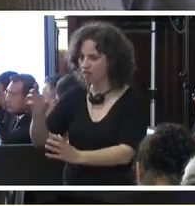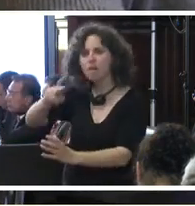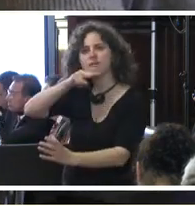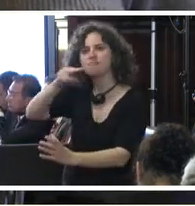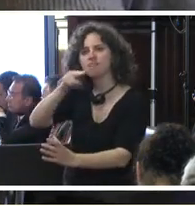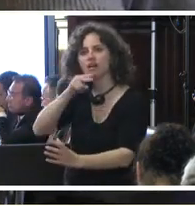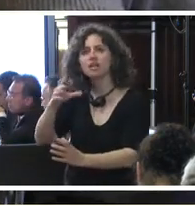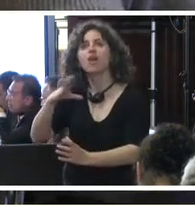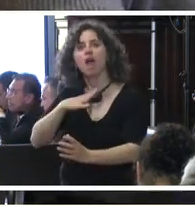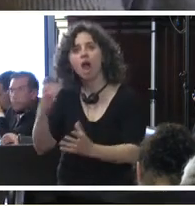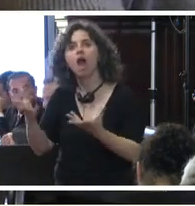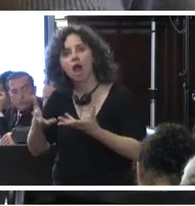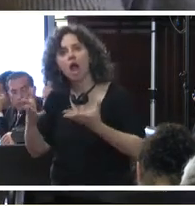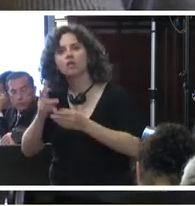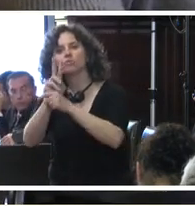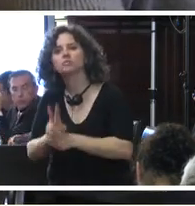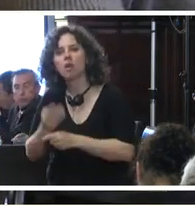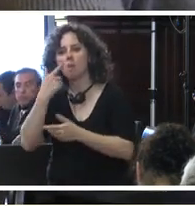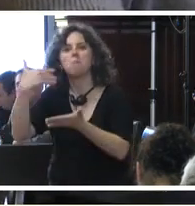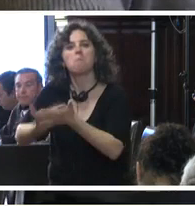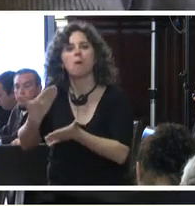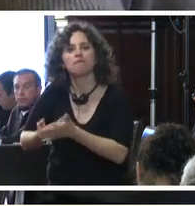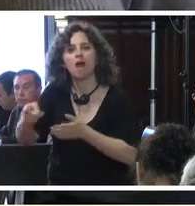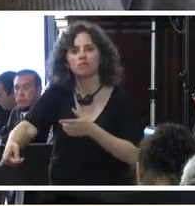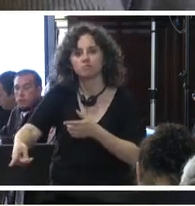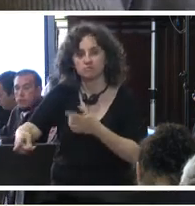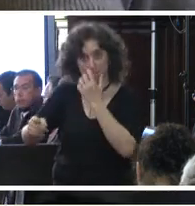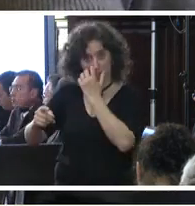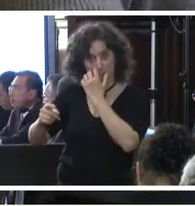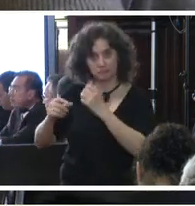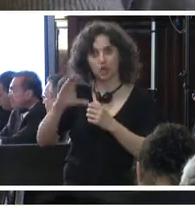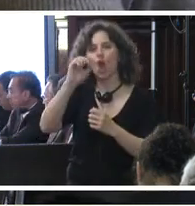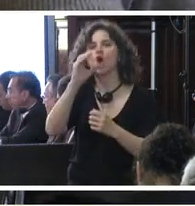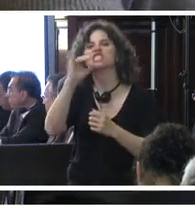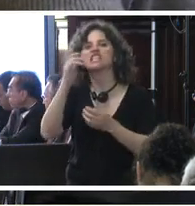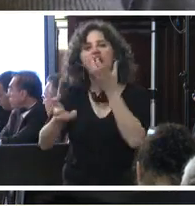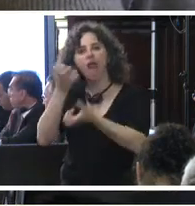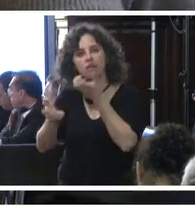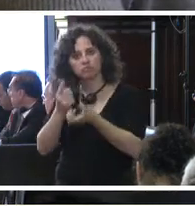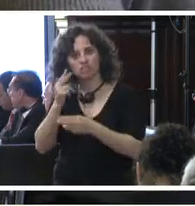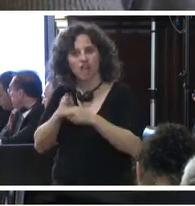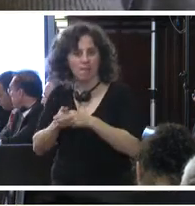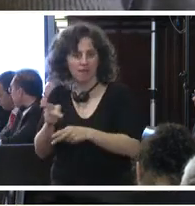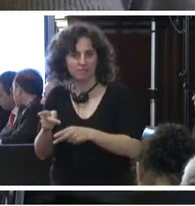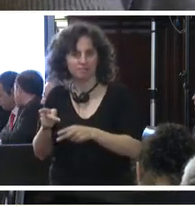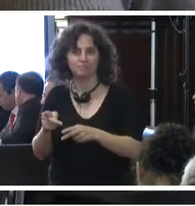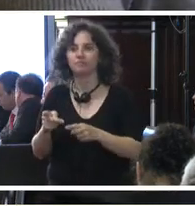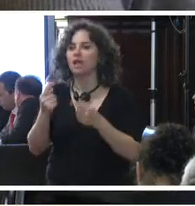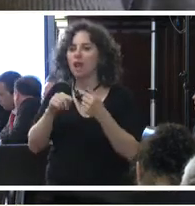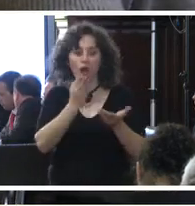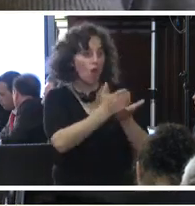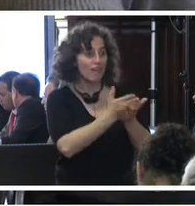en barriles de metal que hoy son utilizadas como pruebas. Cocinar lo llaman. Esto no pudo ocurrir sin la colaboración de